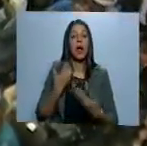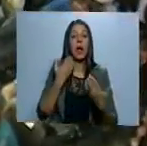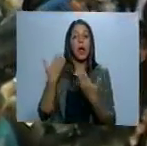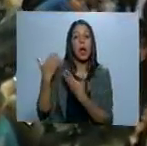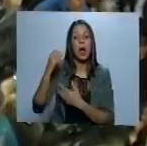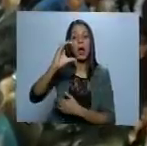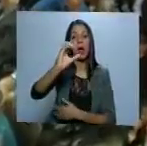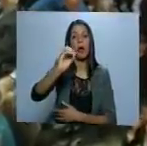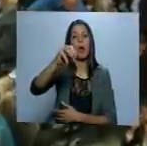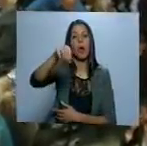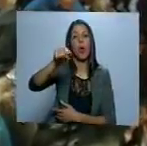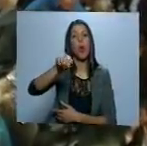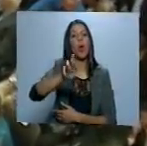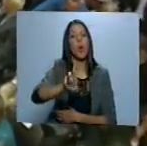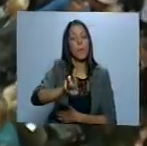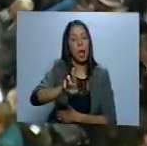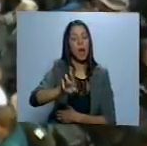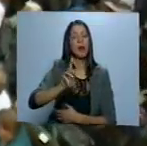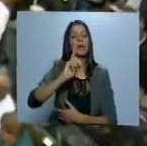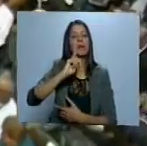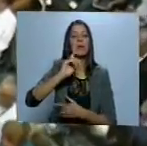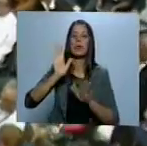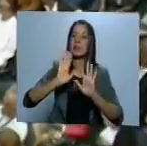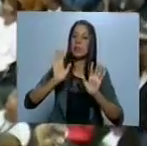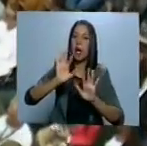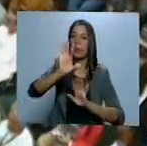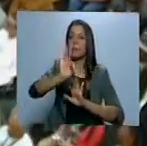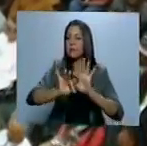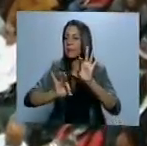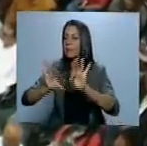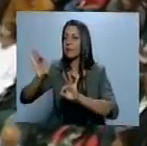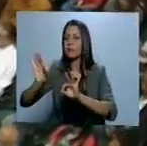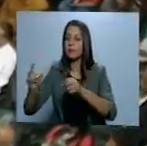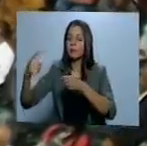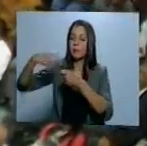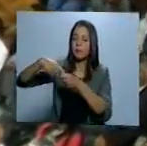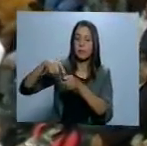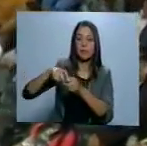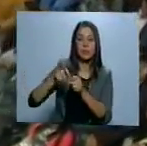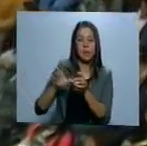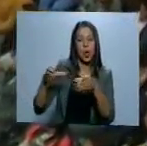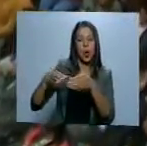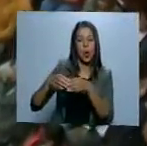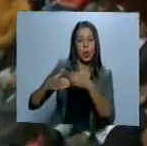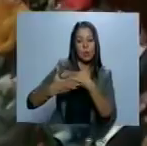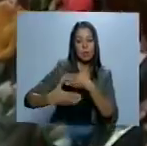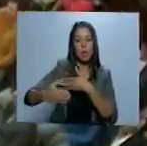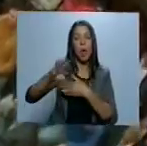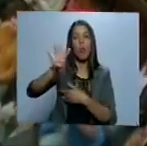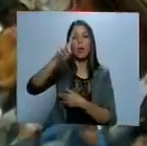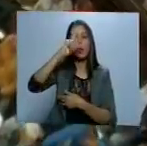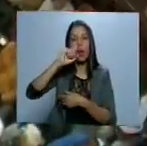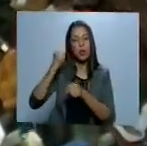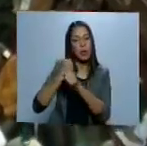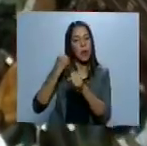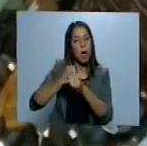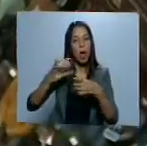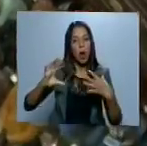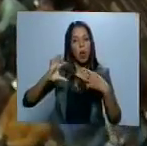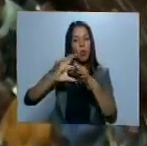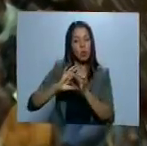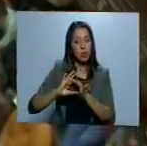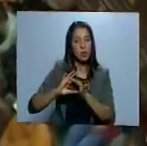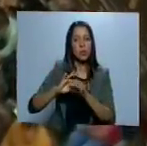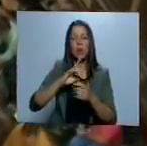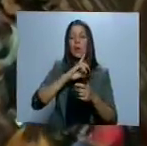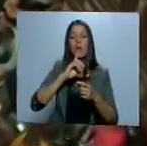Prieto ya escogió a las personas que lo acompañarán en su gestión por los próximos 4 años. En este sentido, nombró a